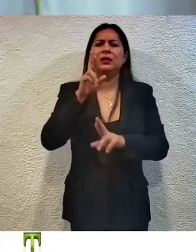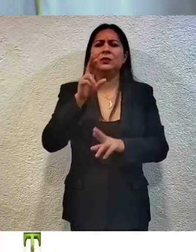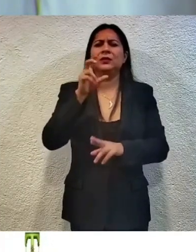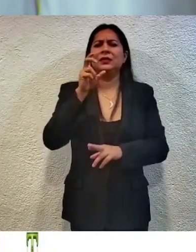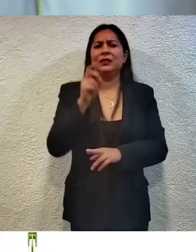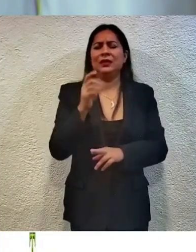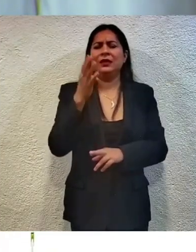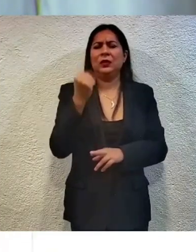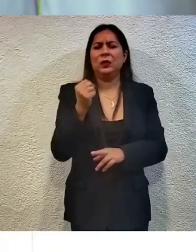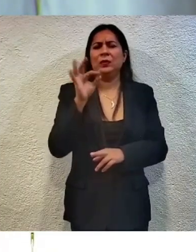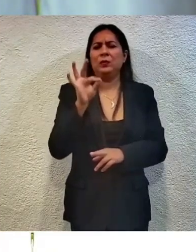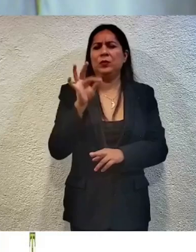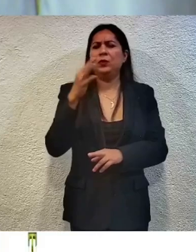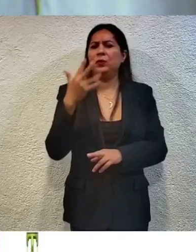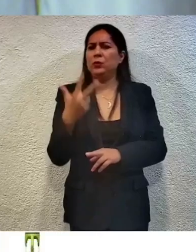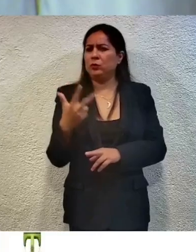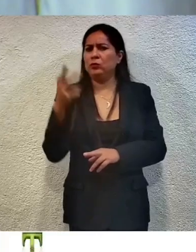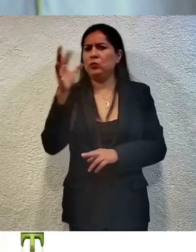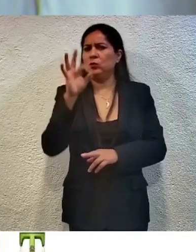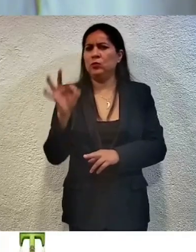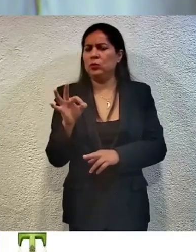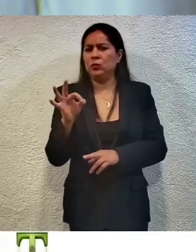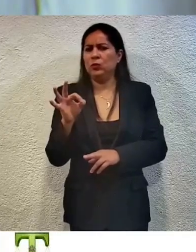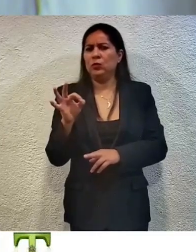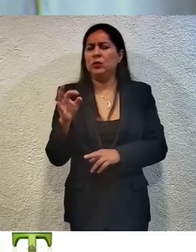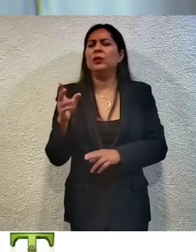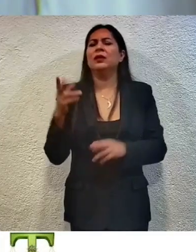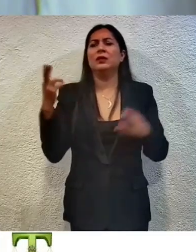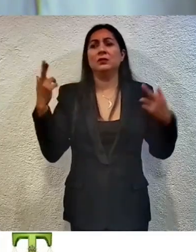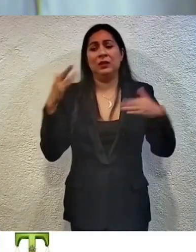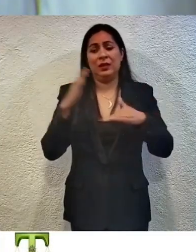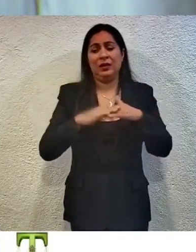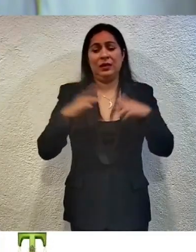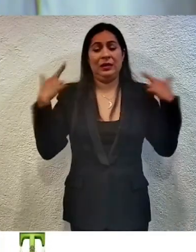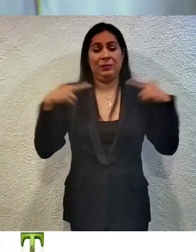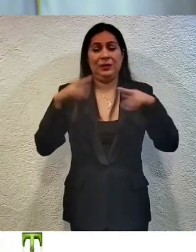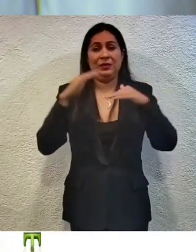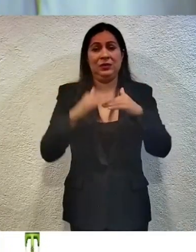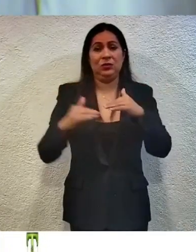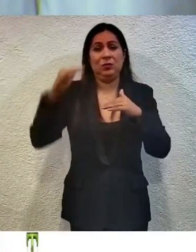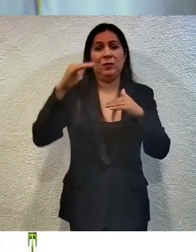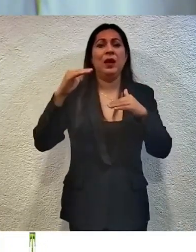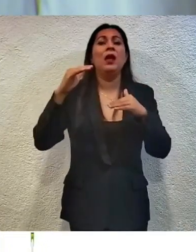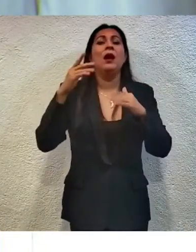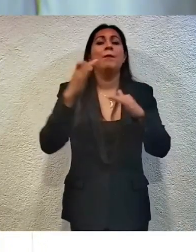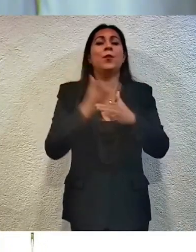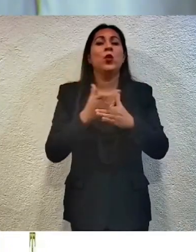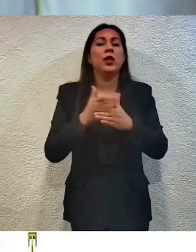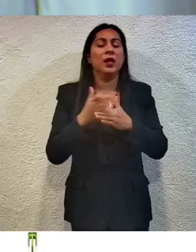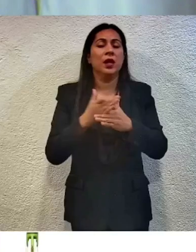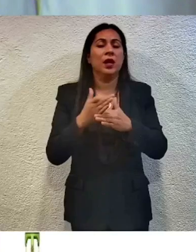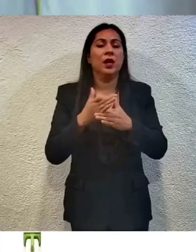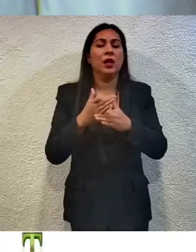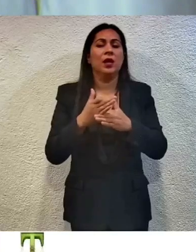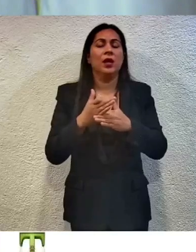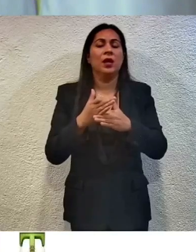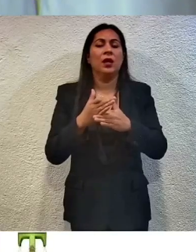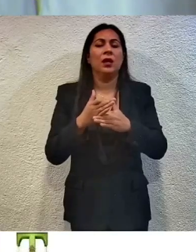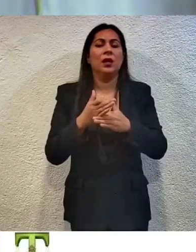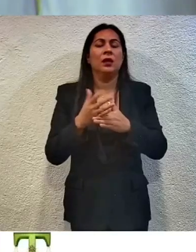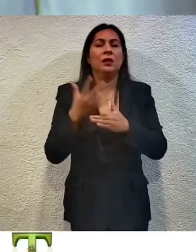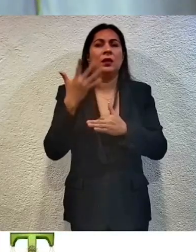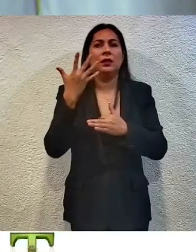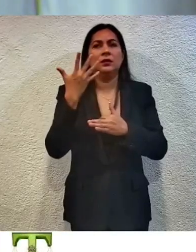39.8, que representa una sobrerepresentación para Morena de